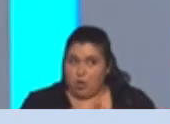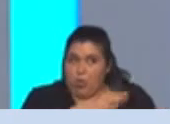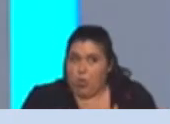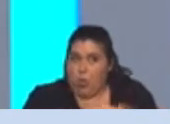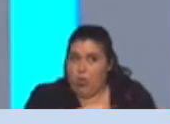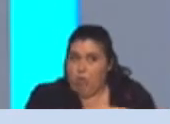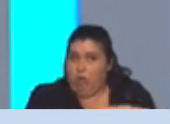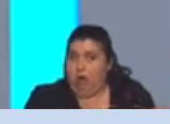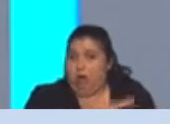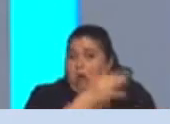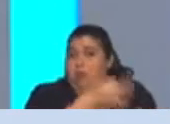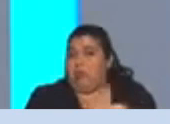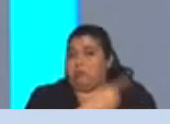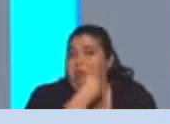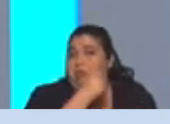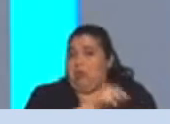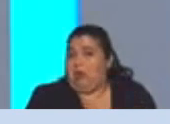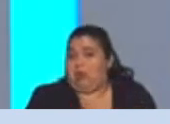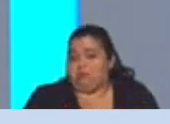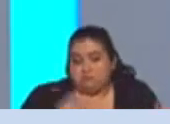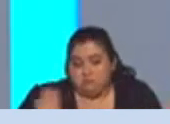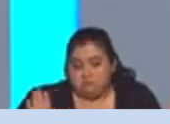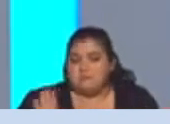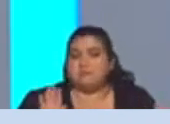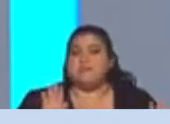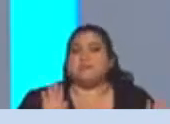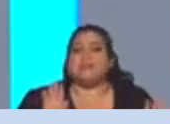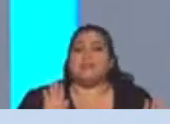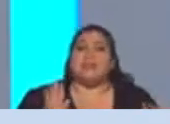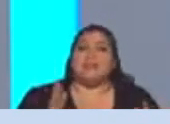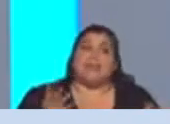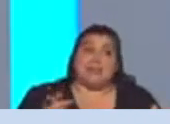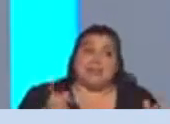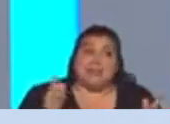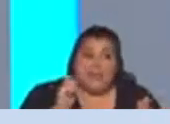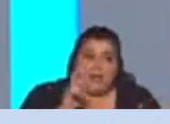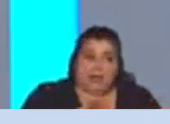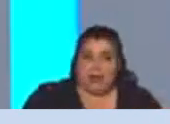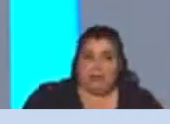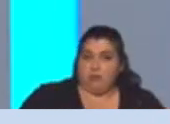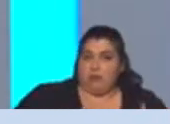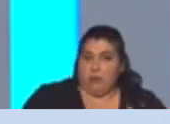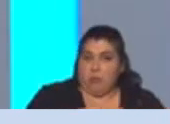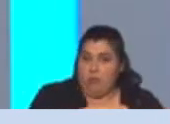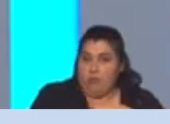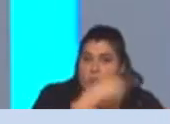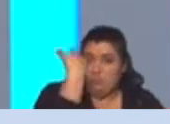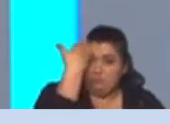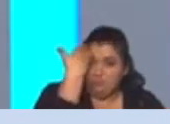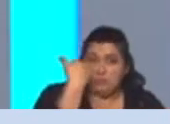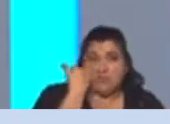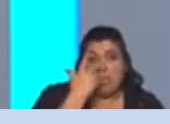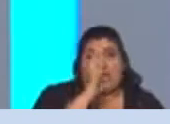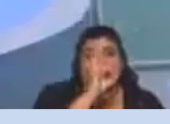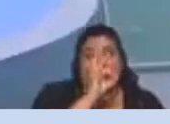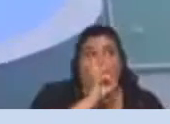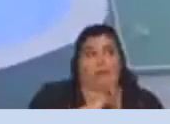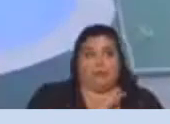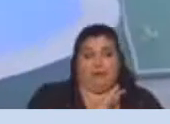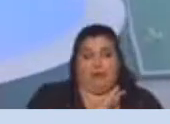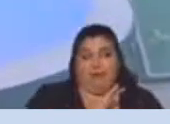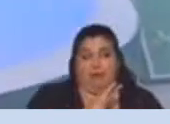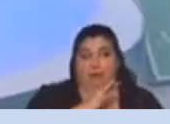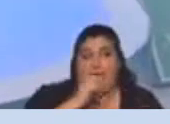quienes apuestan siempre idea recordemos es un un organismo tradicional ha ya lleva más de 50 de este tipo de